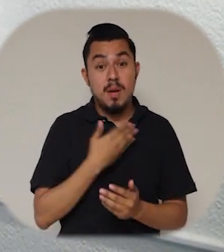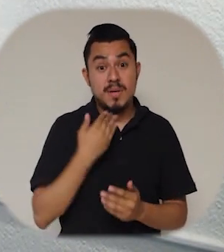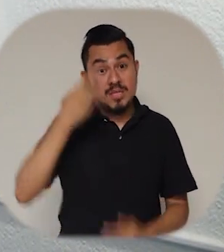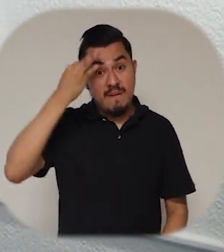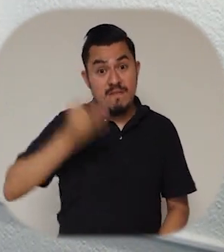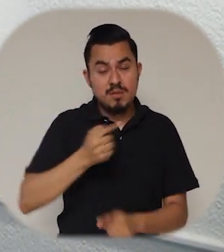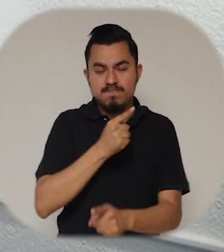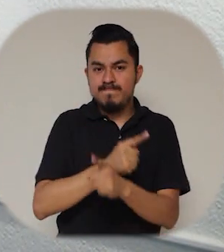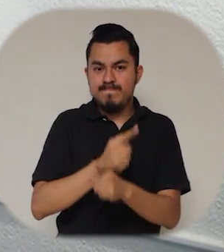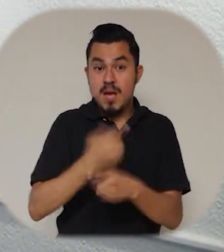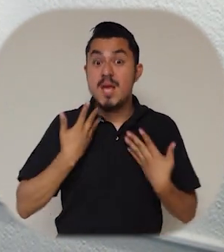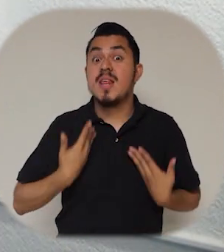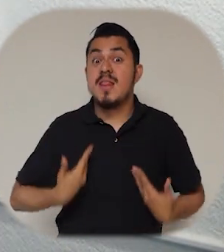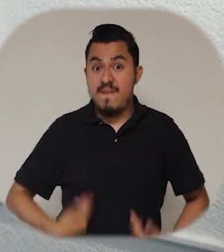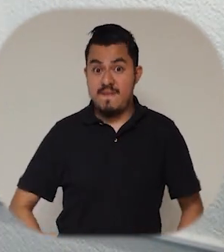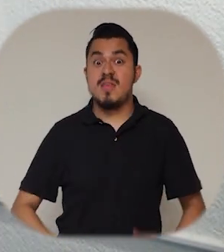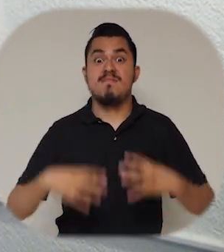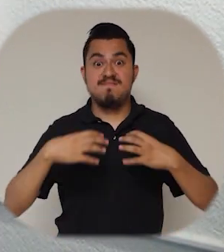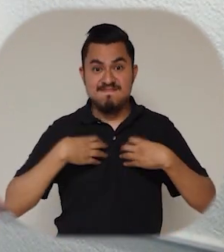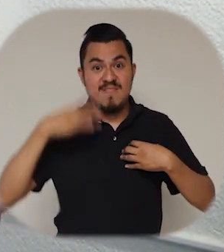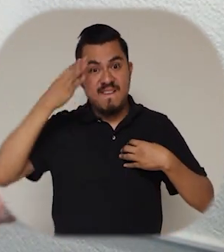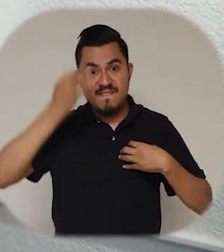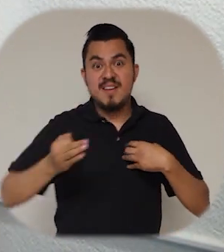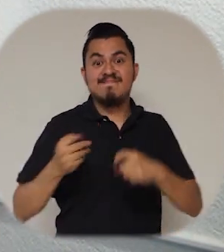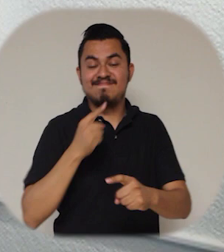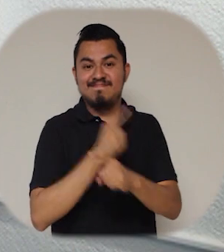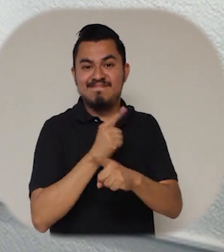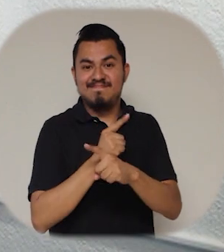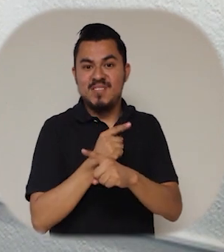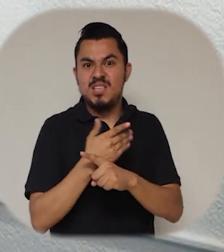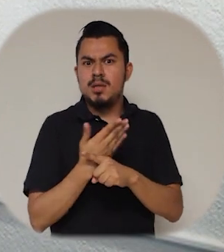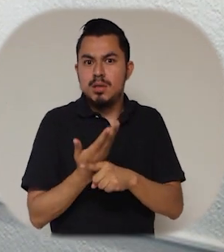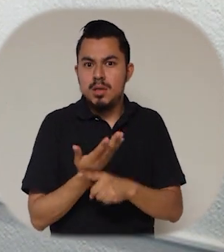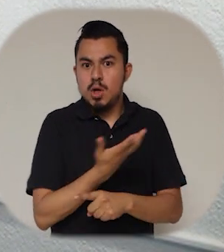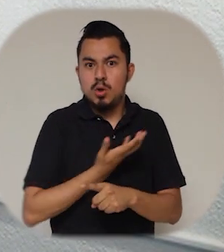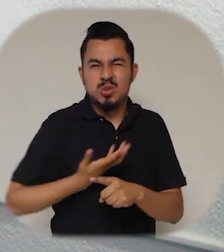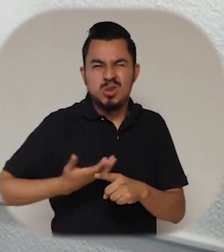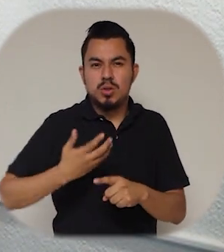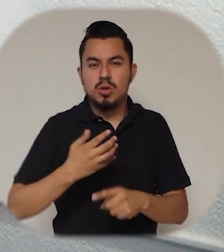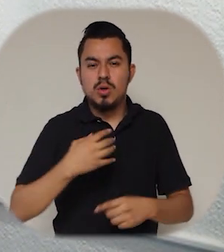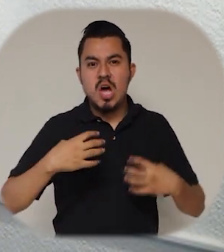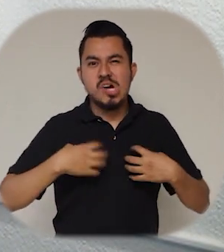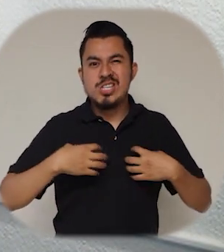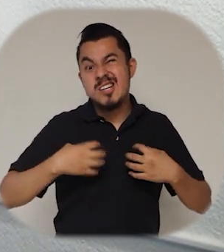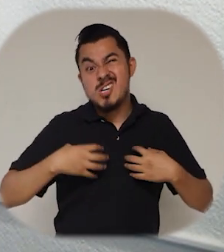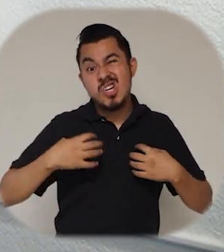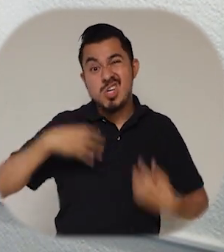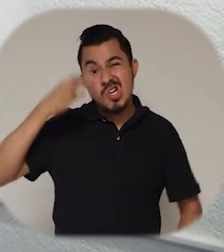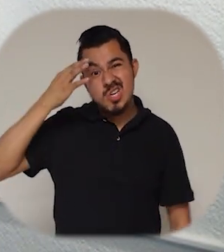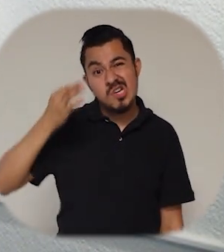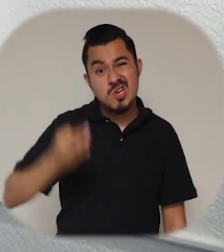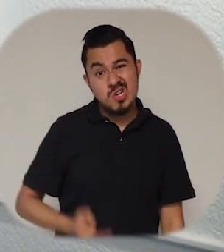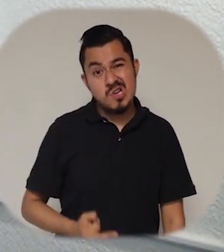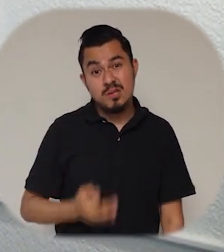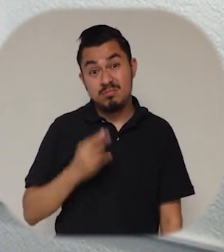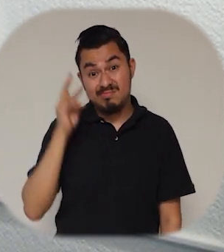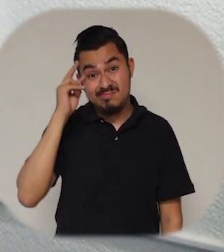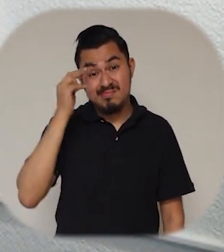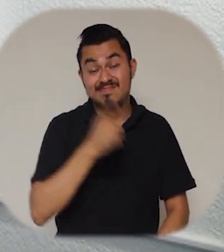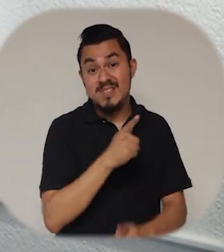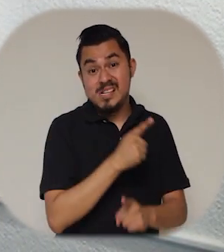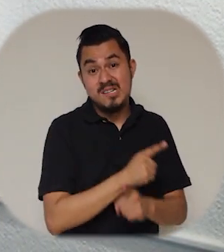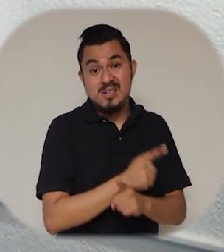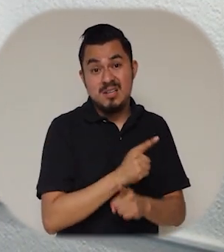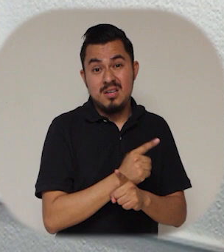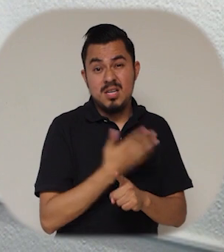correcta. Pero si hoy nosotros tenemos una vida incorrecta, quiere decir que tenemos una fe diferente a la Biblia y